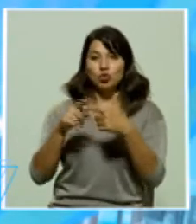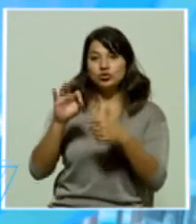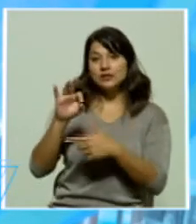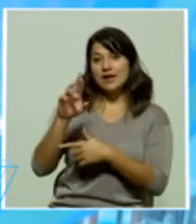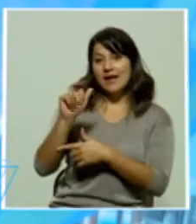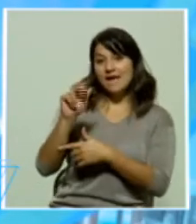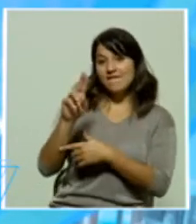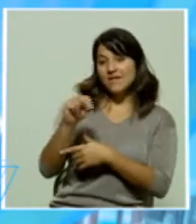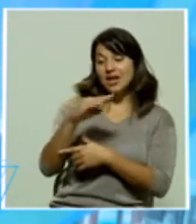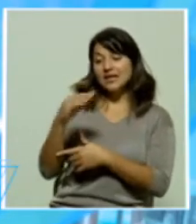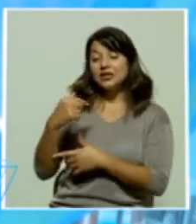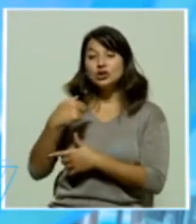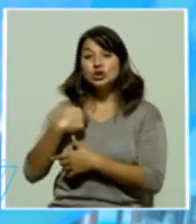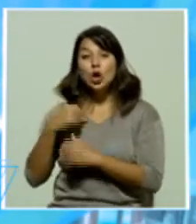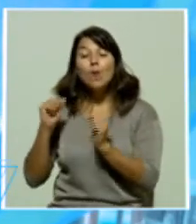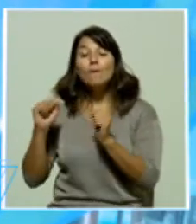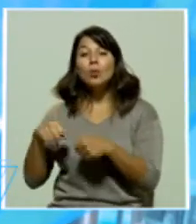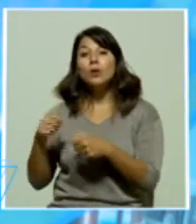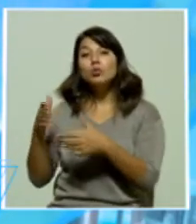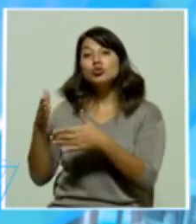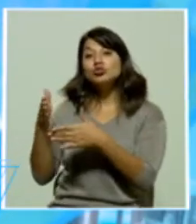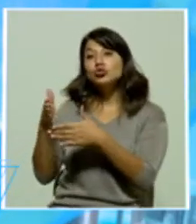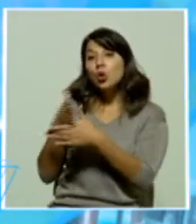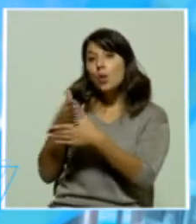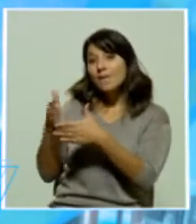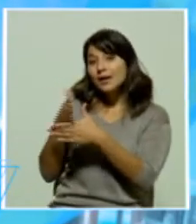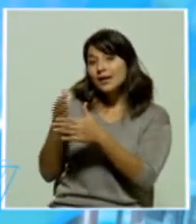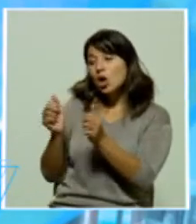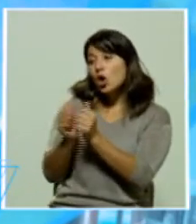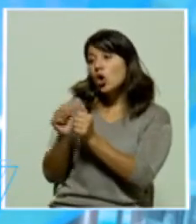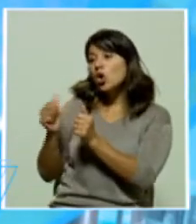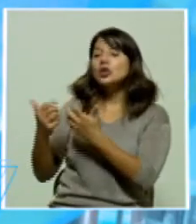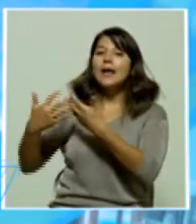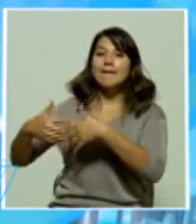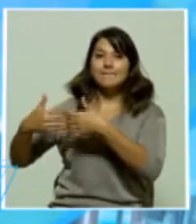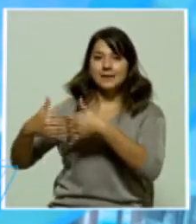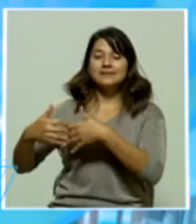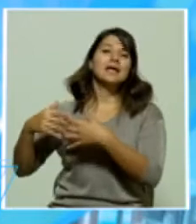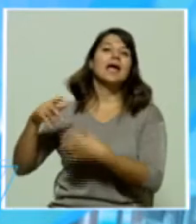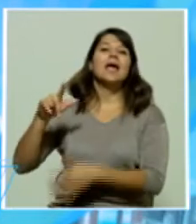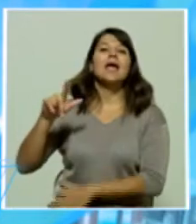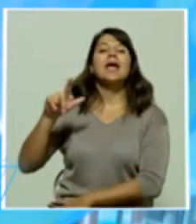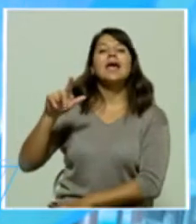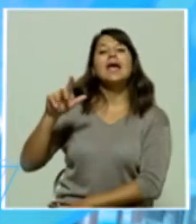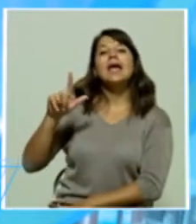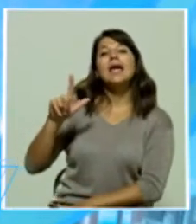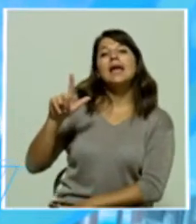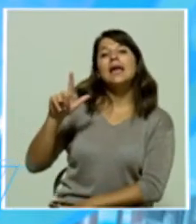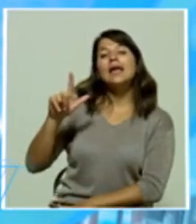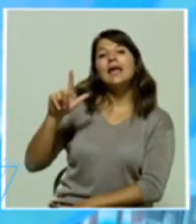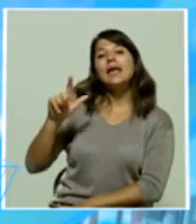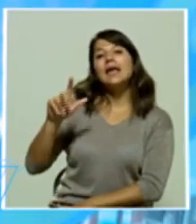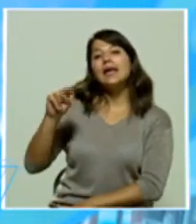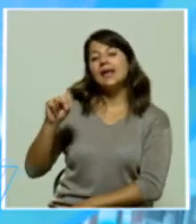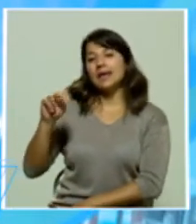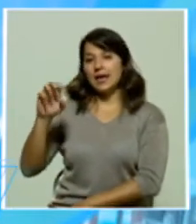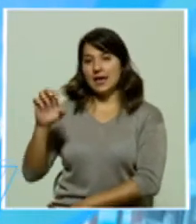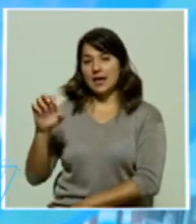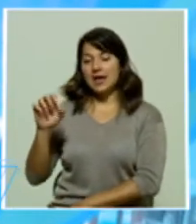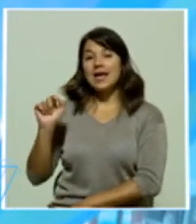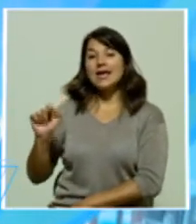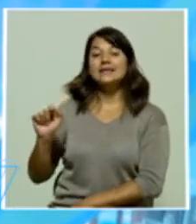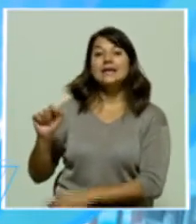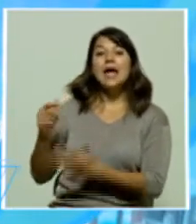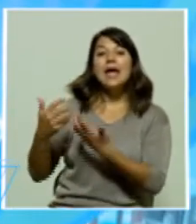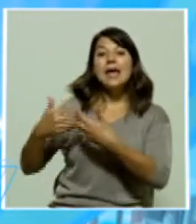yo compartimos en una empresa aparte que se llama LME, que es la productora del LME Contenidos, que es la productora